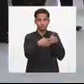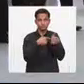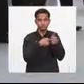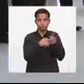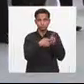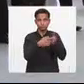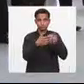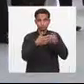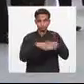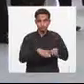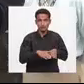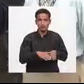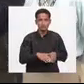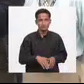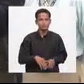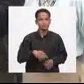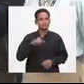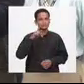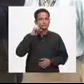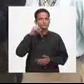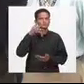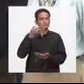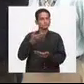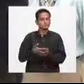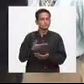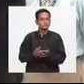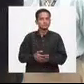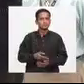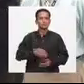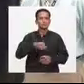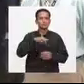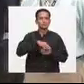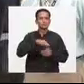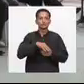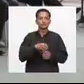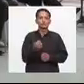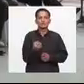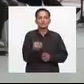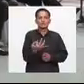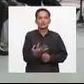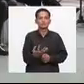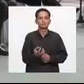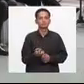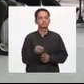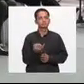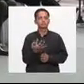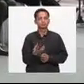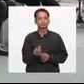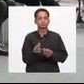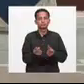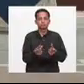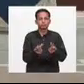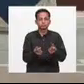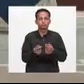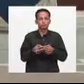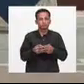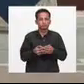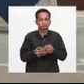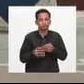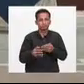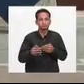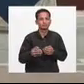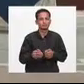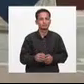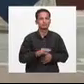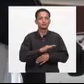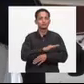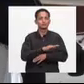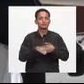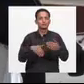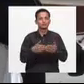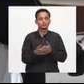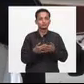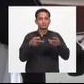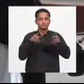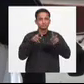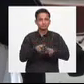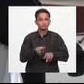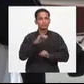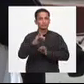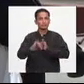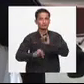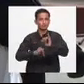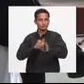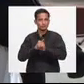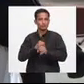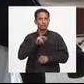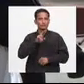el cne realizó el simulacro de conteo rápido ante la presencia de medios de comunicación autoridades del organismo electoral y la misión